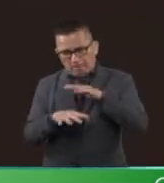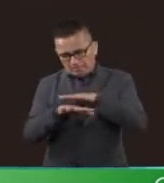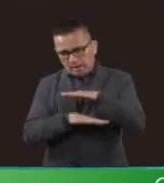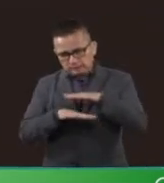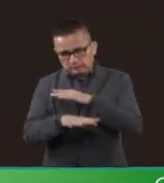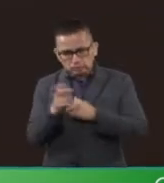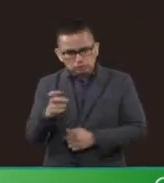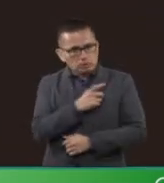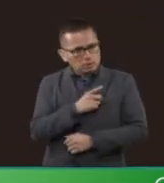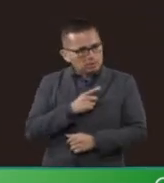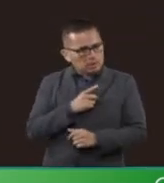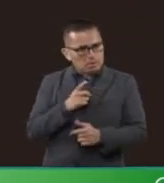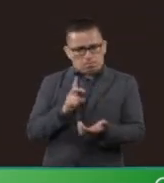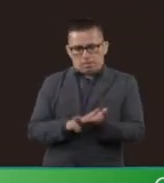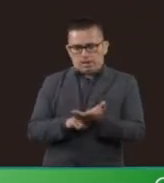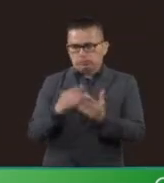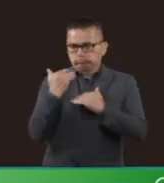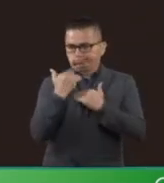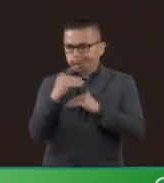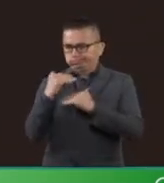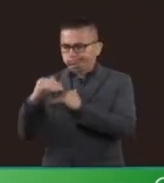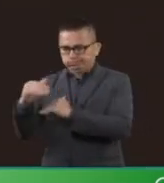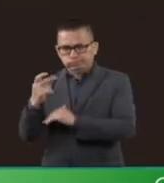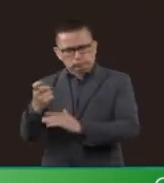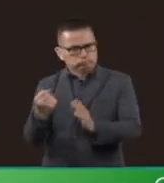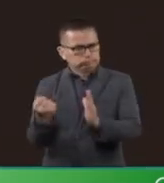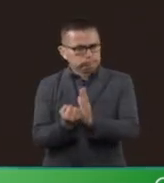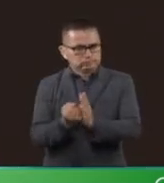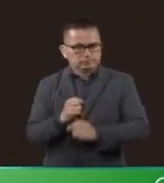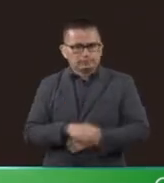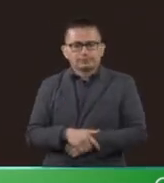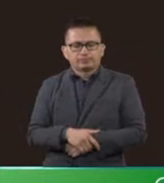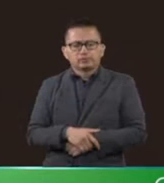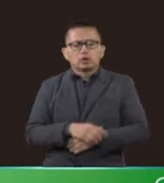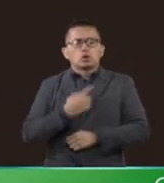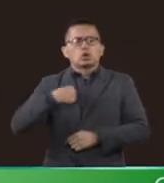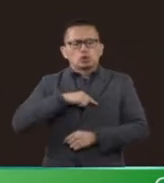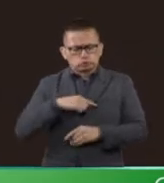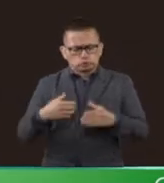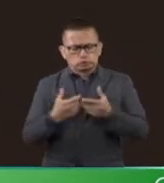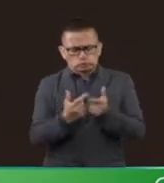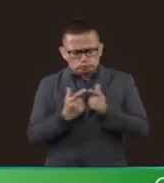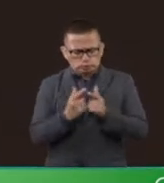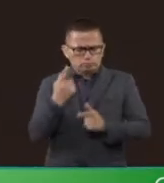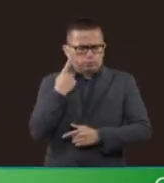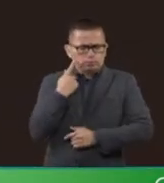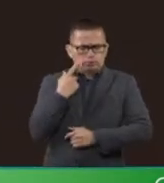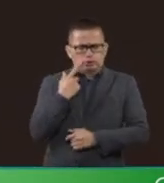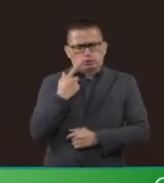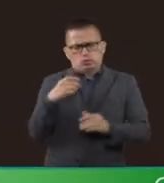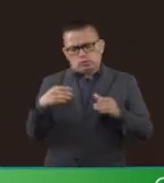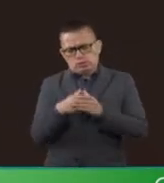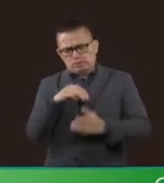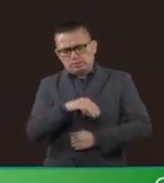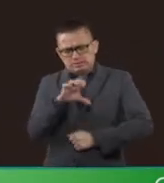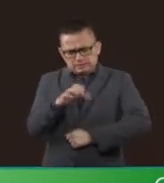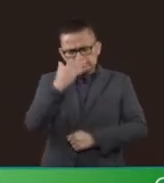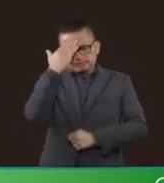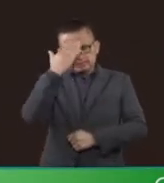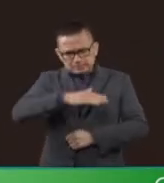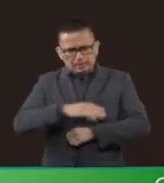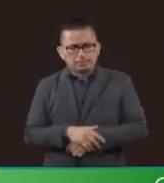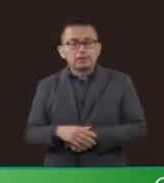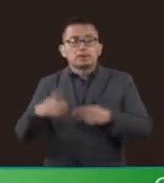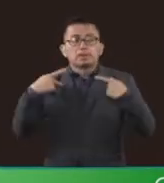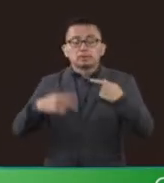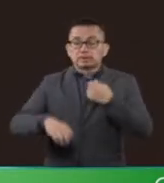la bancada naranja reconocemos que las personas adultos mayores, las personas con discapacidad, nuestros